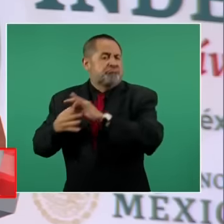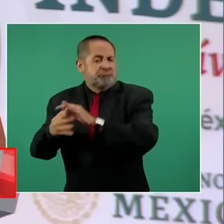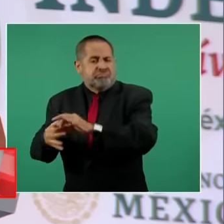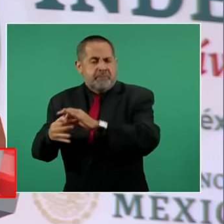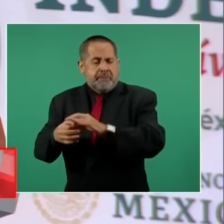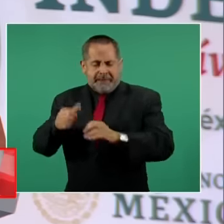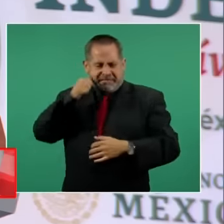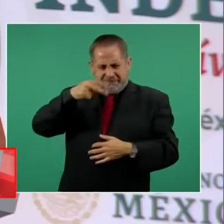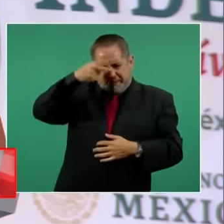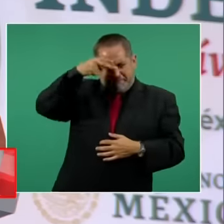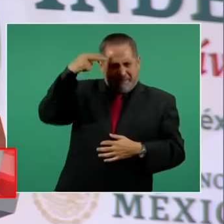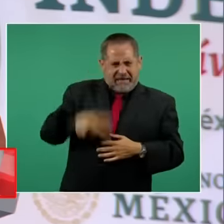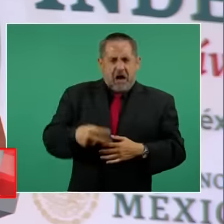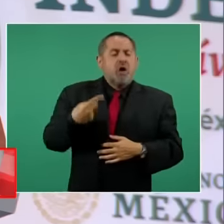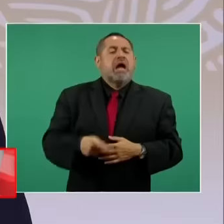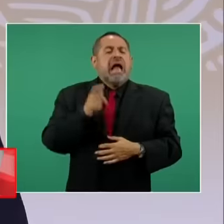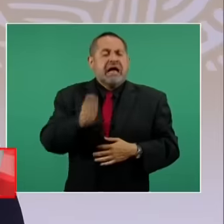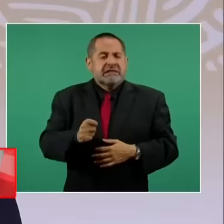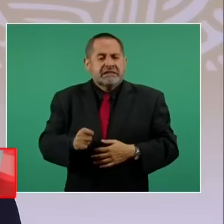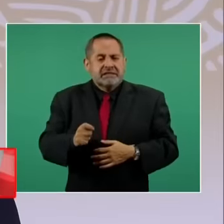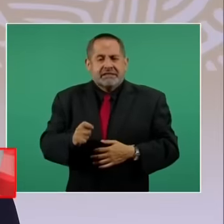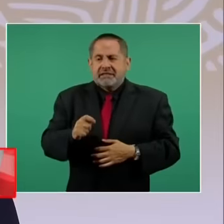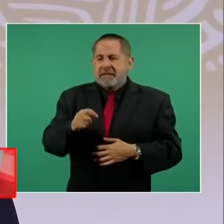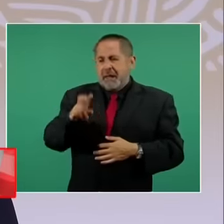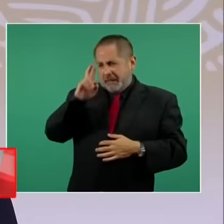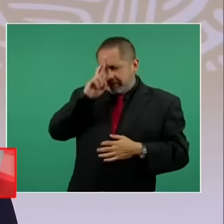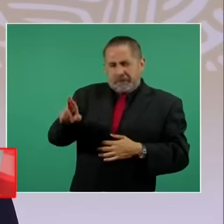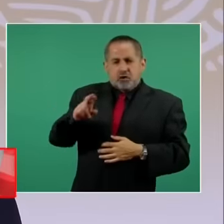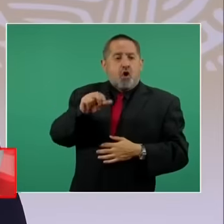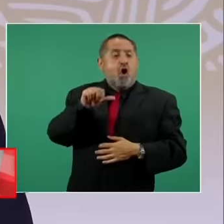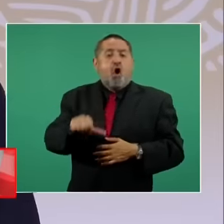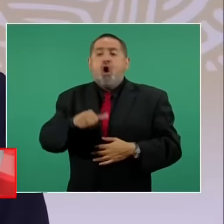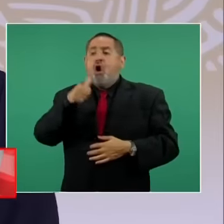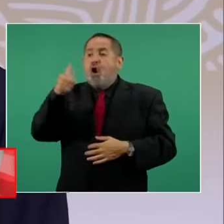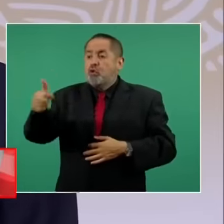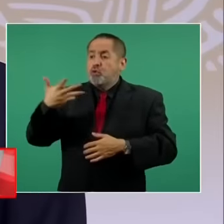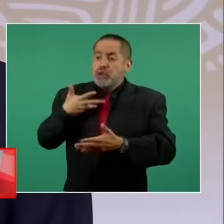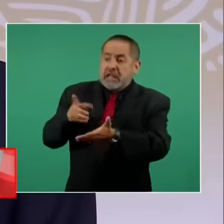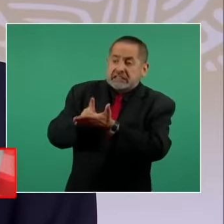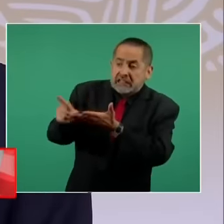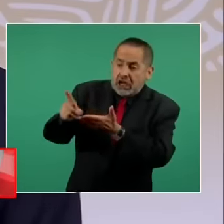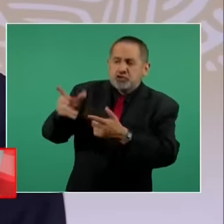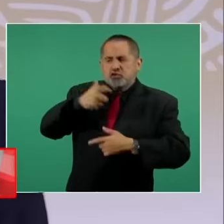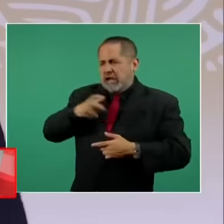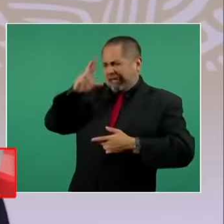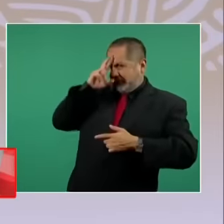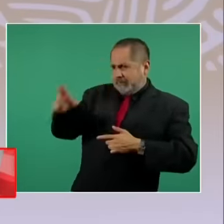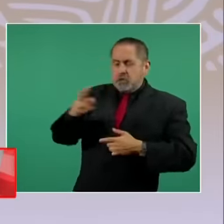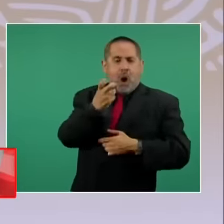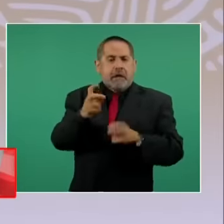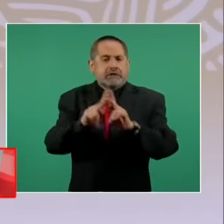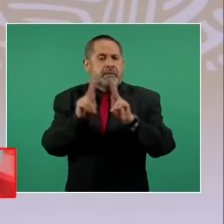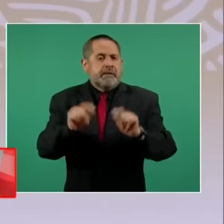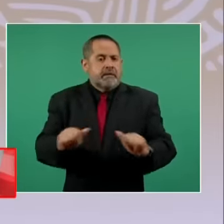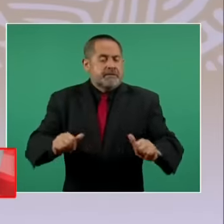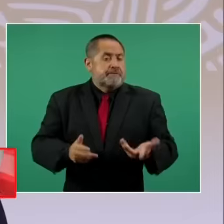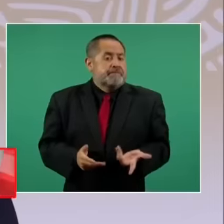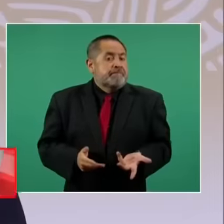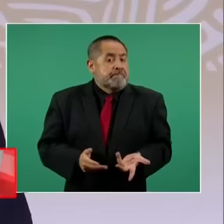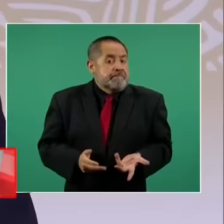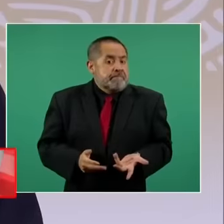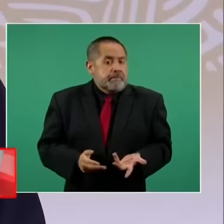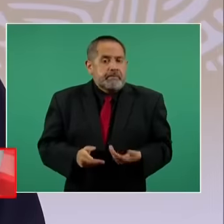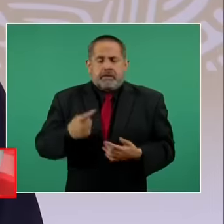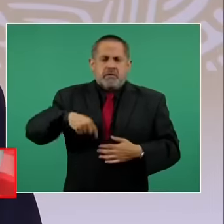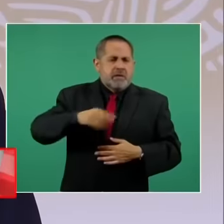muy mexicano: el respeto al derecho ajeno es la paz. Hay un mérito indiscutible en quienes han dedicado